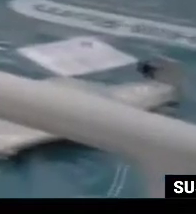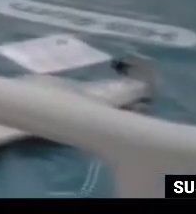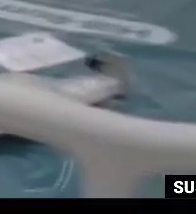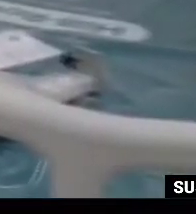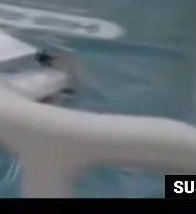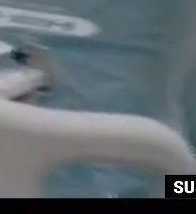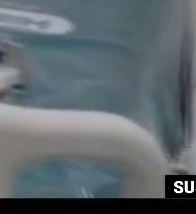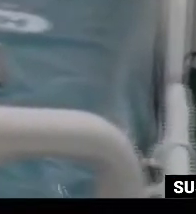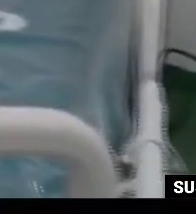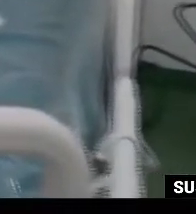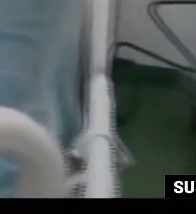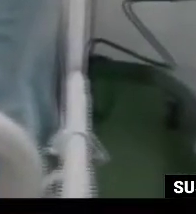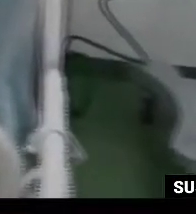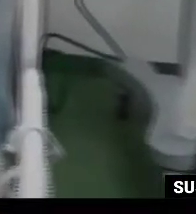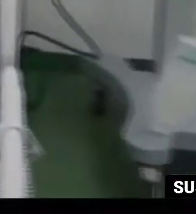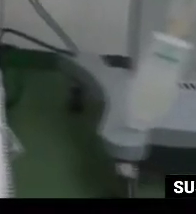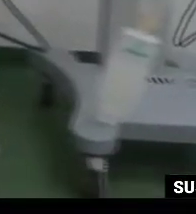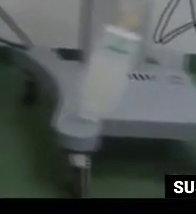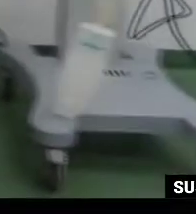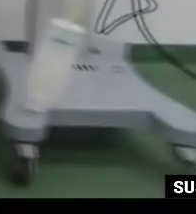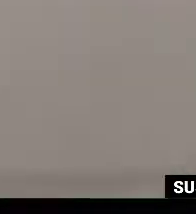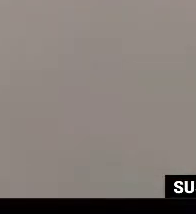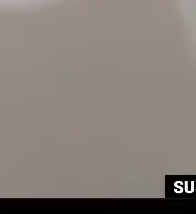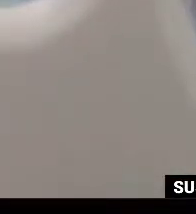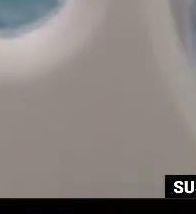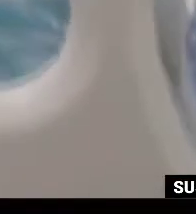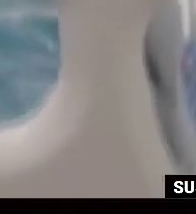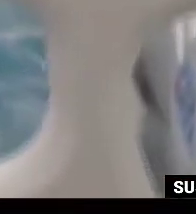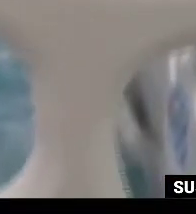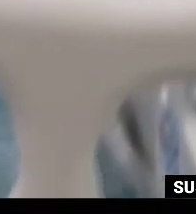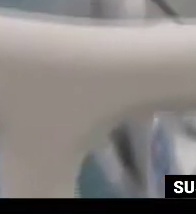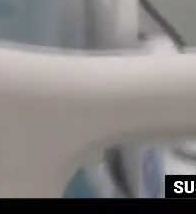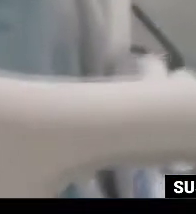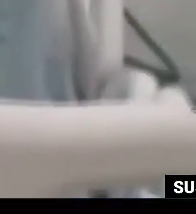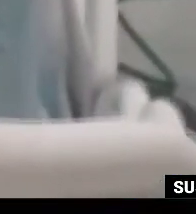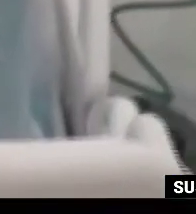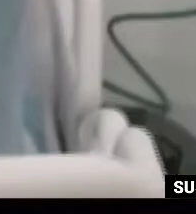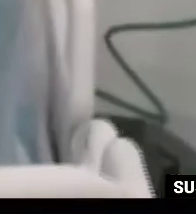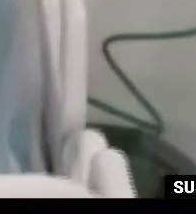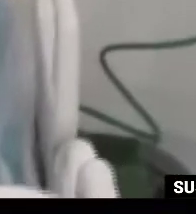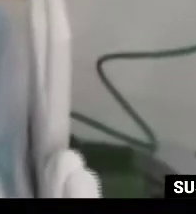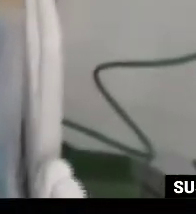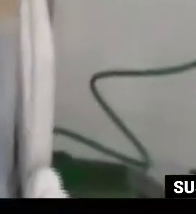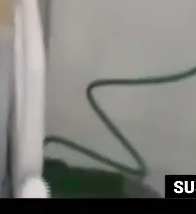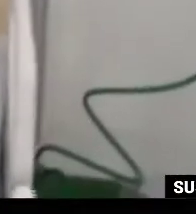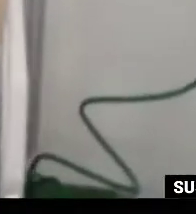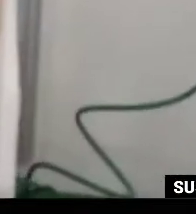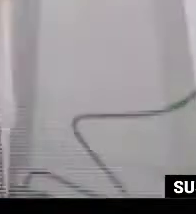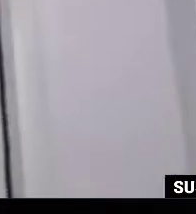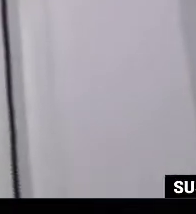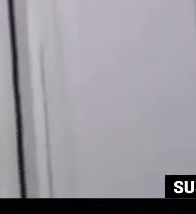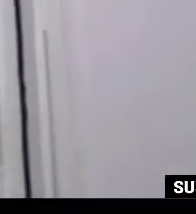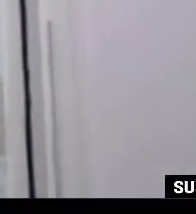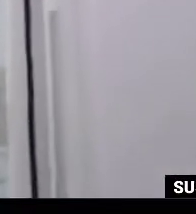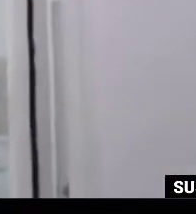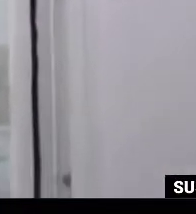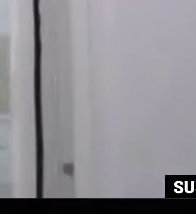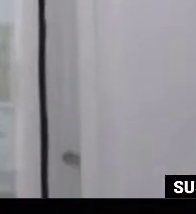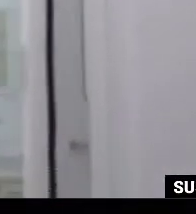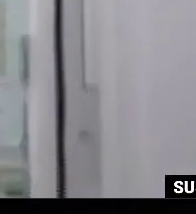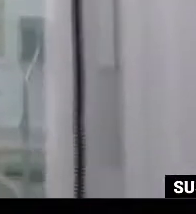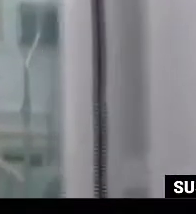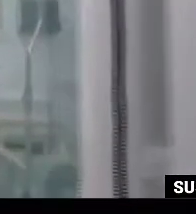a Víctor. Sí, estamos muy preocupados. Por no, por ellos. Sí, sí van a es importante tener. Sí. Hoy lo veo, ahorita le digo a Víctor. Ok. Todos los